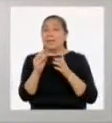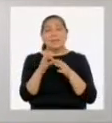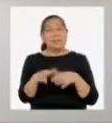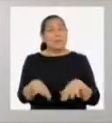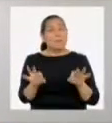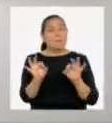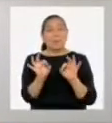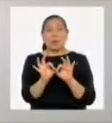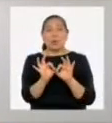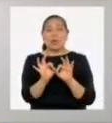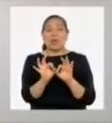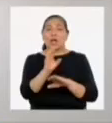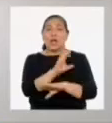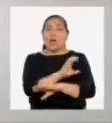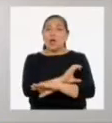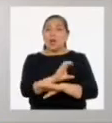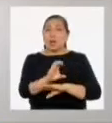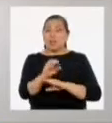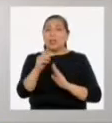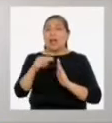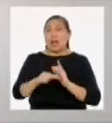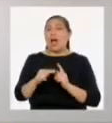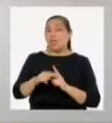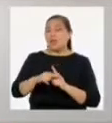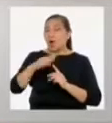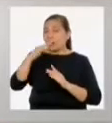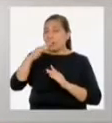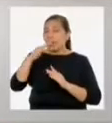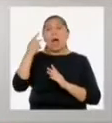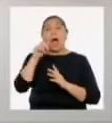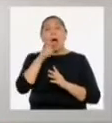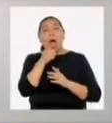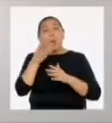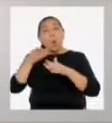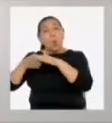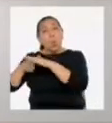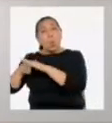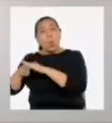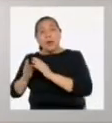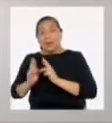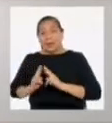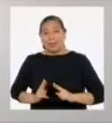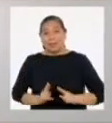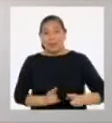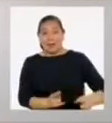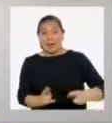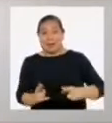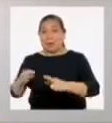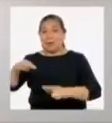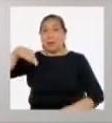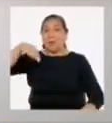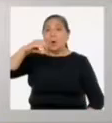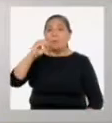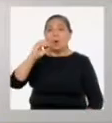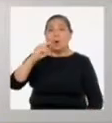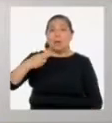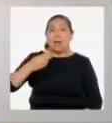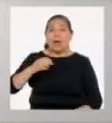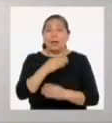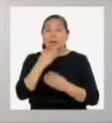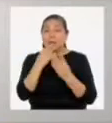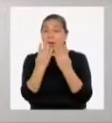riego más lograda en la costa norte, que recolectaba aguas del río Moche hasta la pampa de